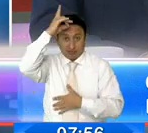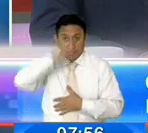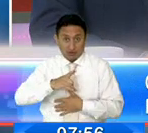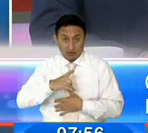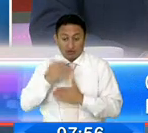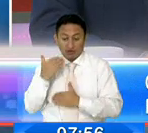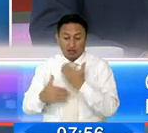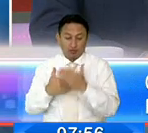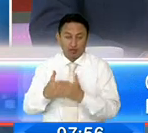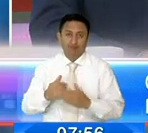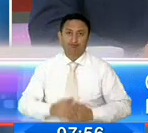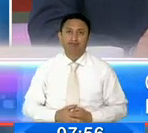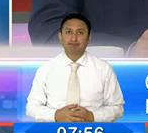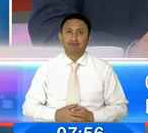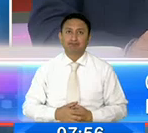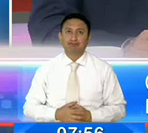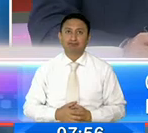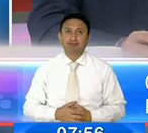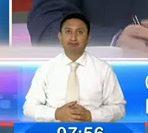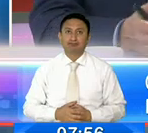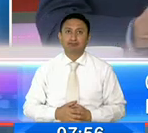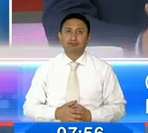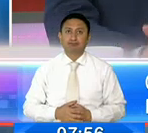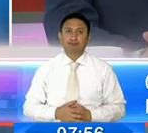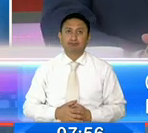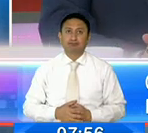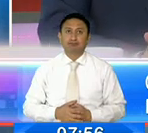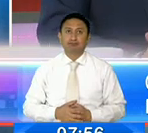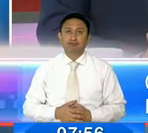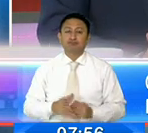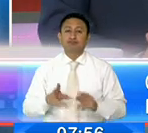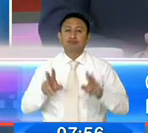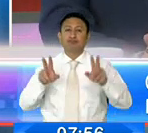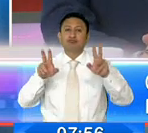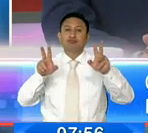en su momento. ¿Cómo está el tema de